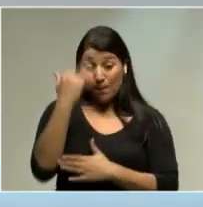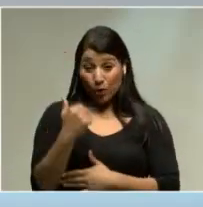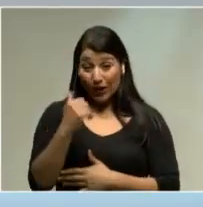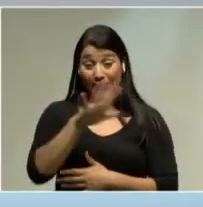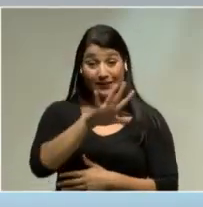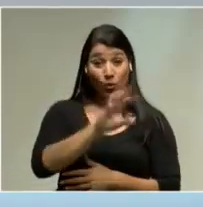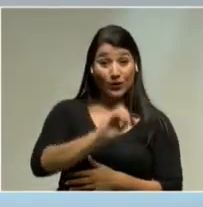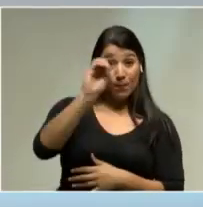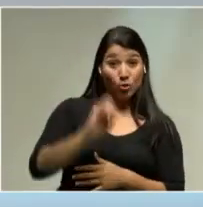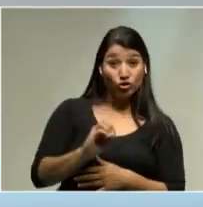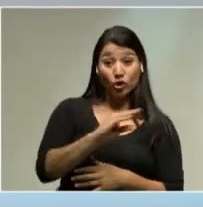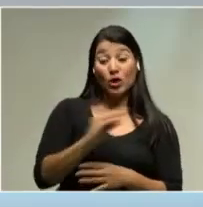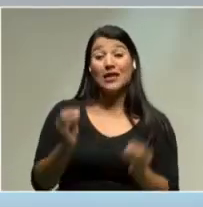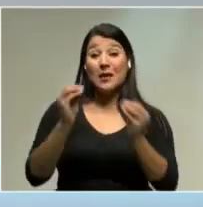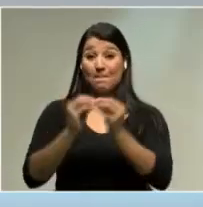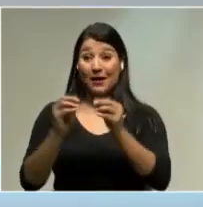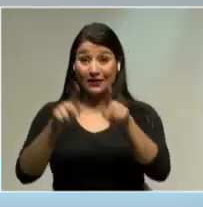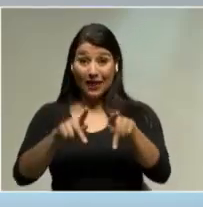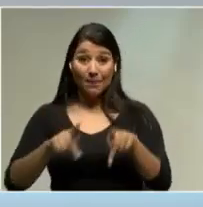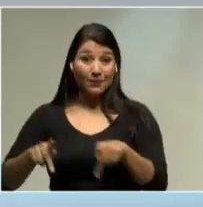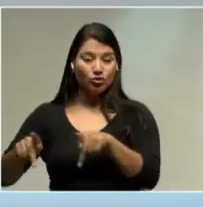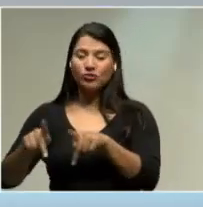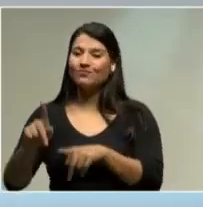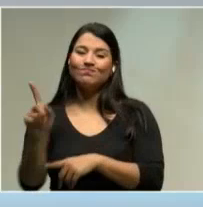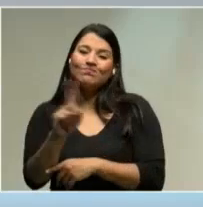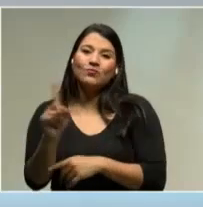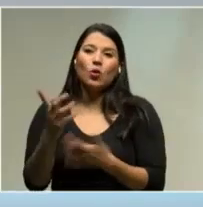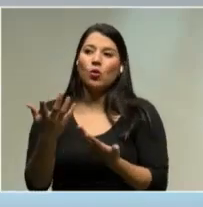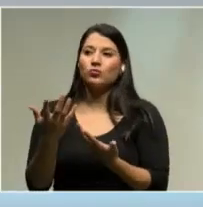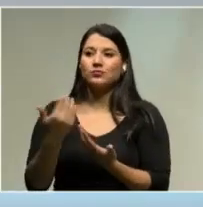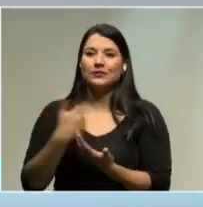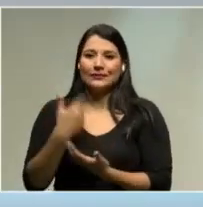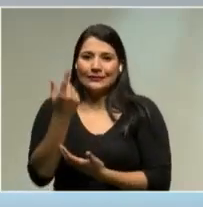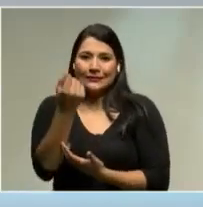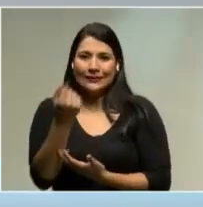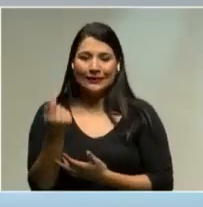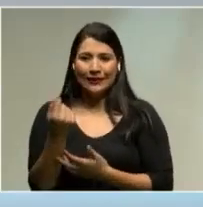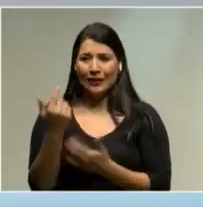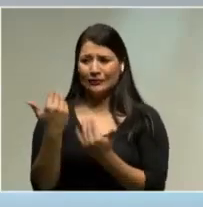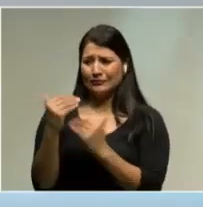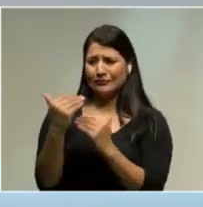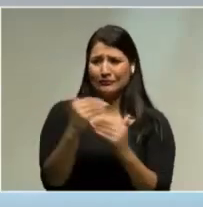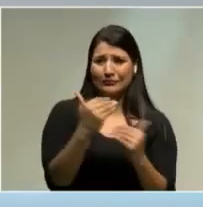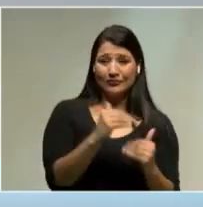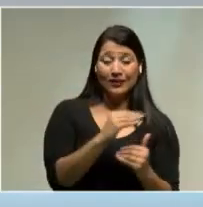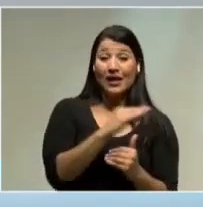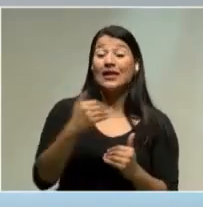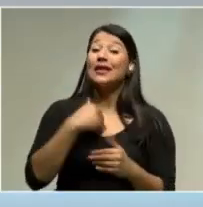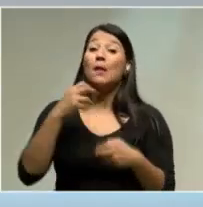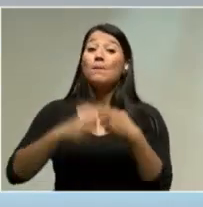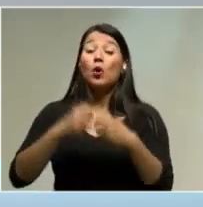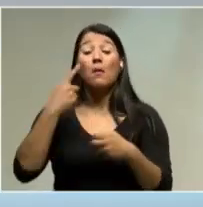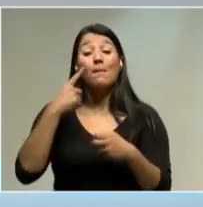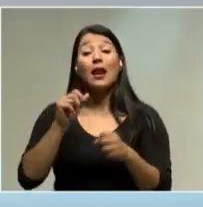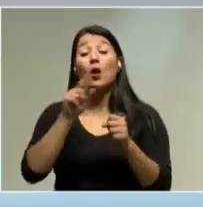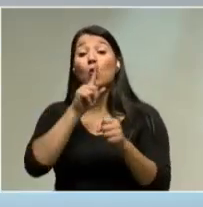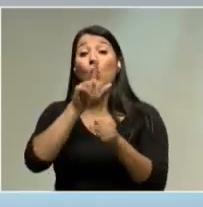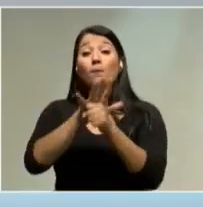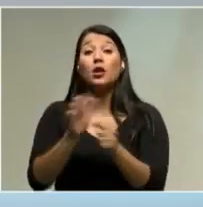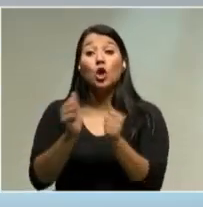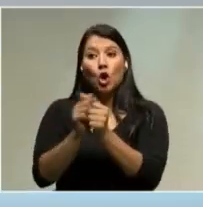50% de la población no le alcanzan sus ingresos y tienen dificultades para cumplir con sus obligaciones económicas.